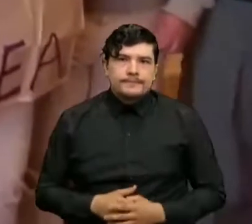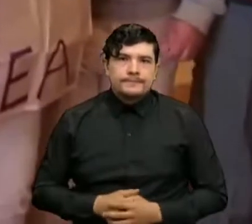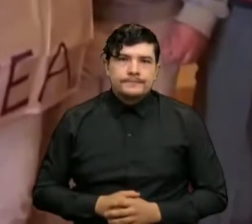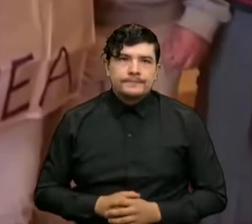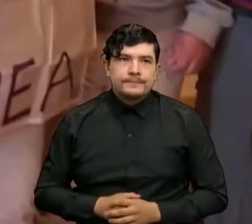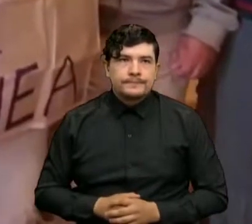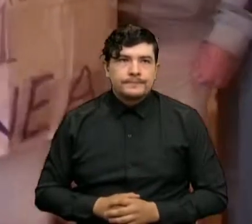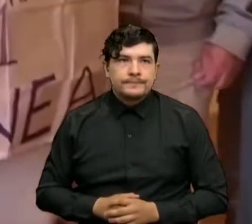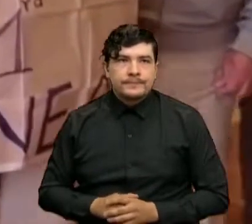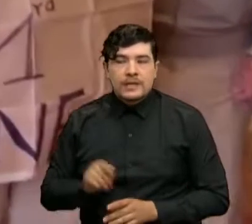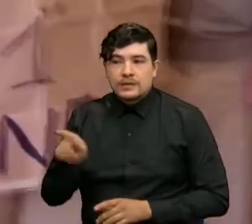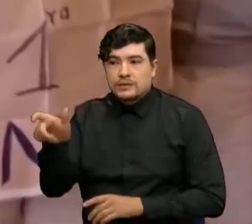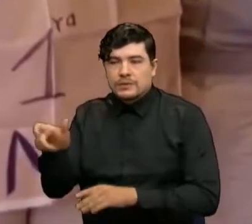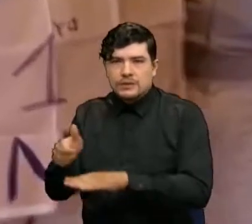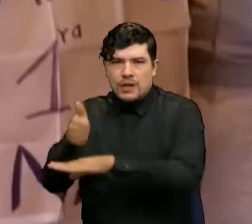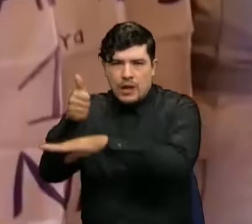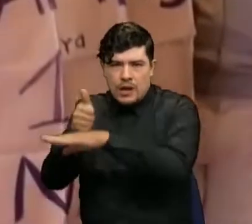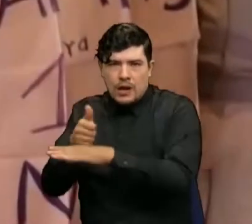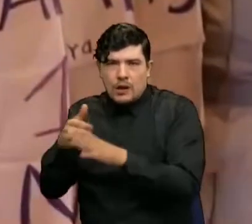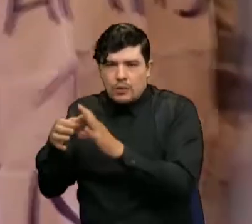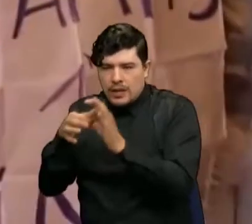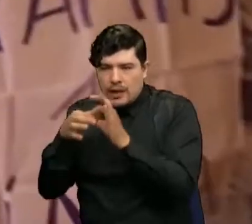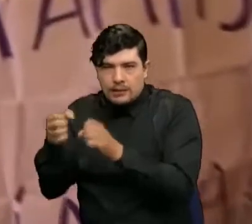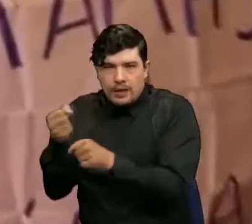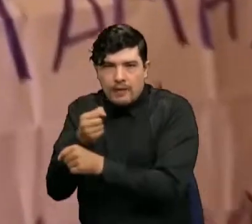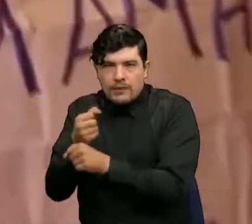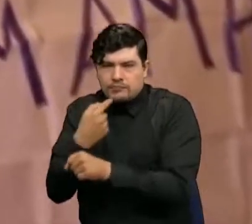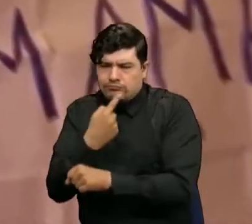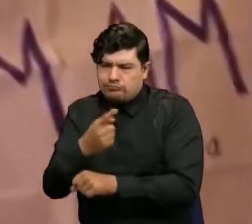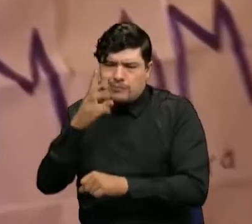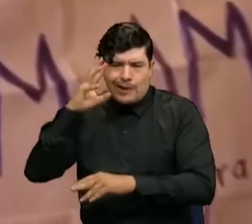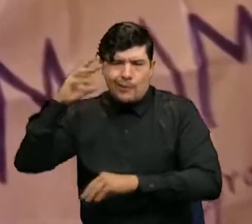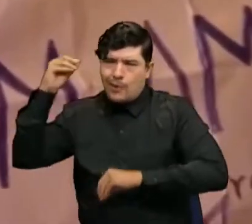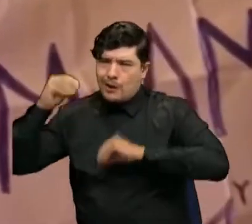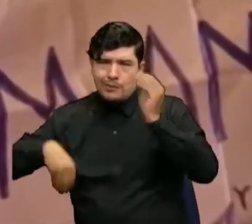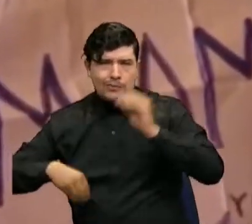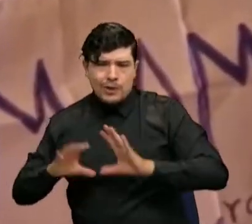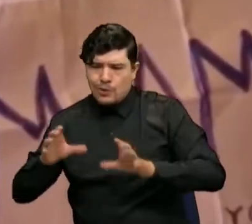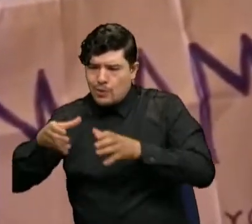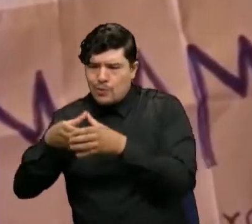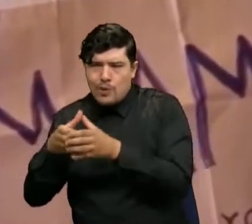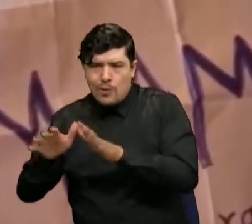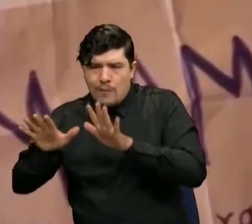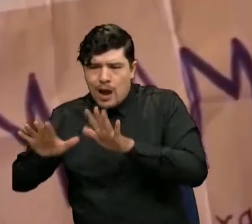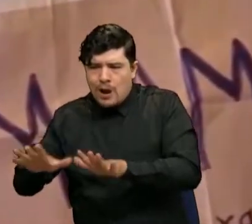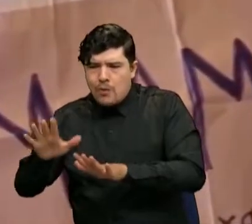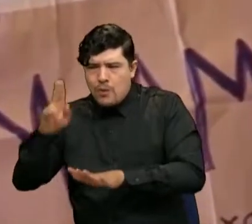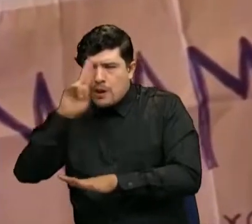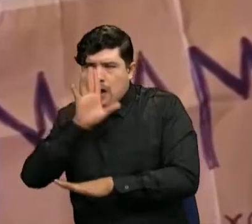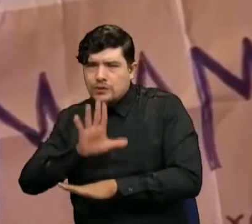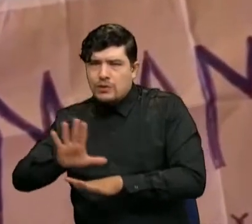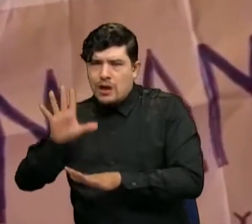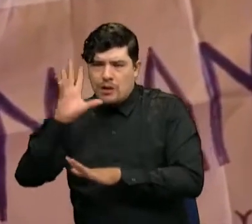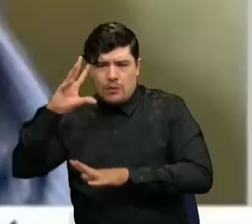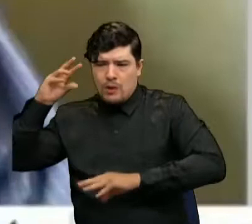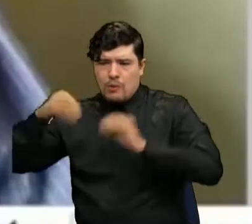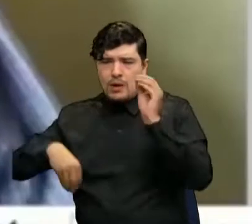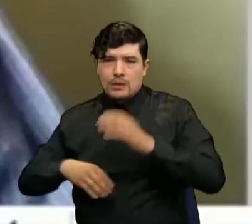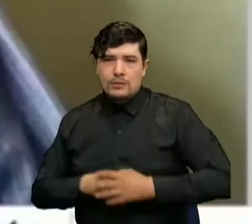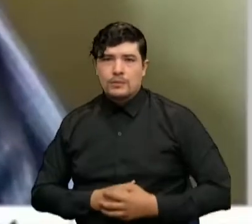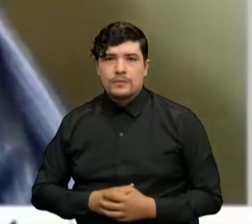de Trabajadores, rechazó enfáticamente estos señalamientos. Es abrupto del